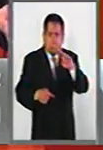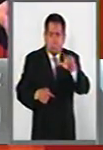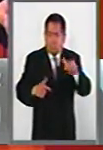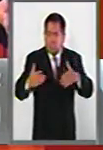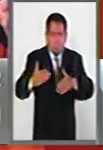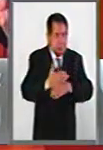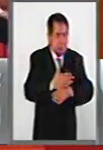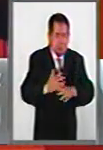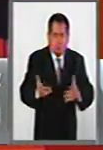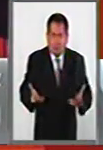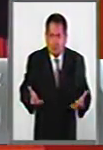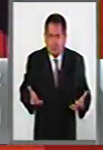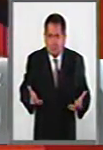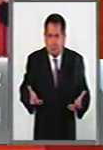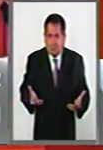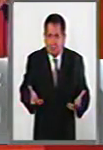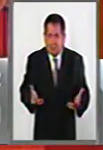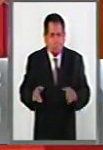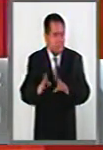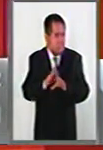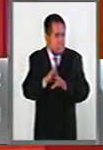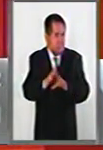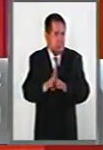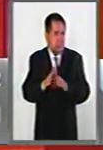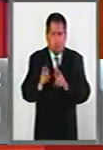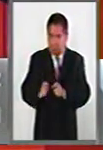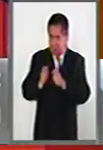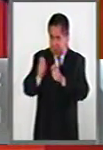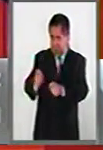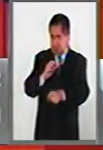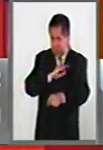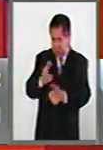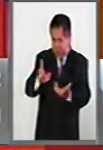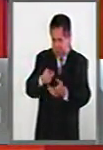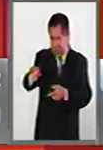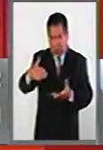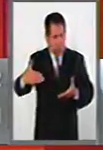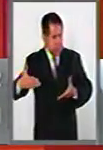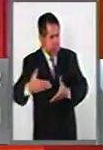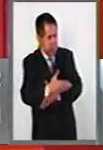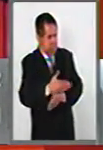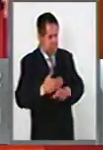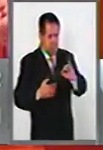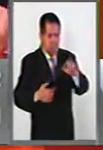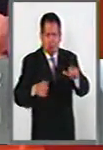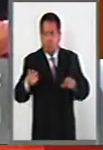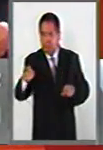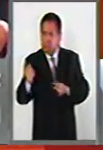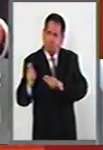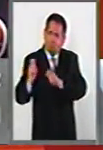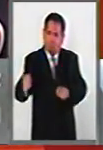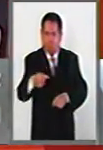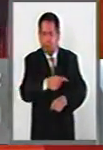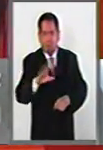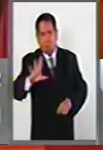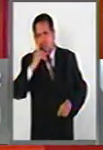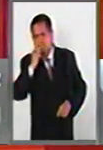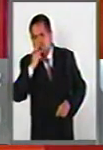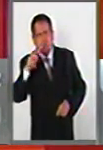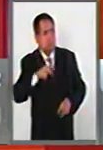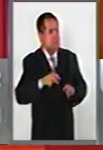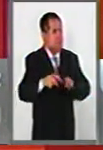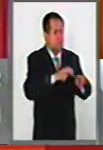civiles. Digo, están dando instrumentos para esa función policíaca que están haciendo en todo el país,